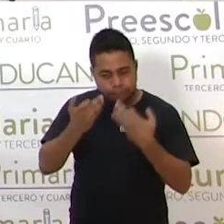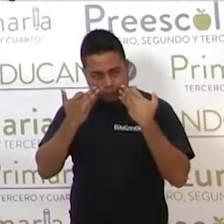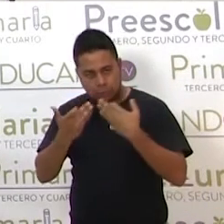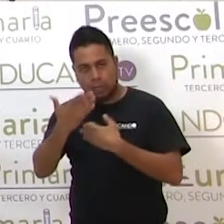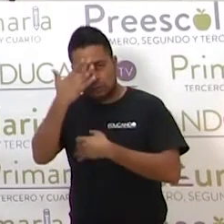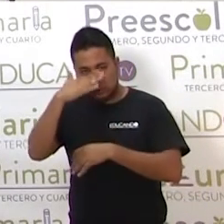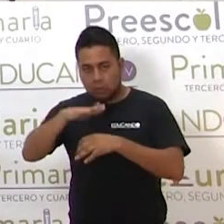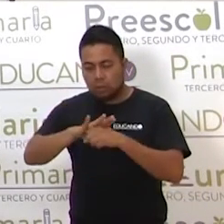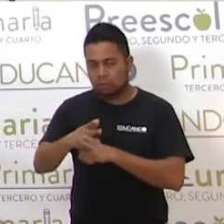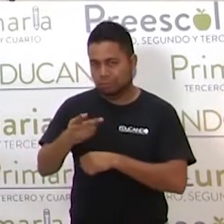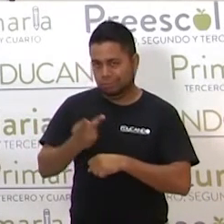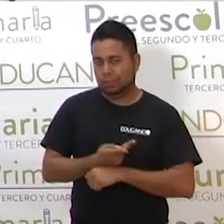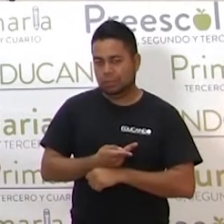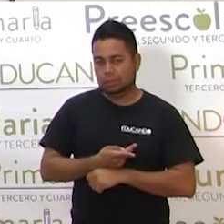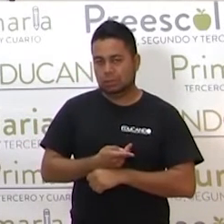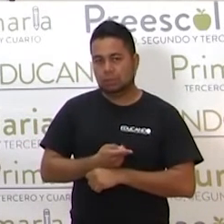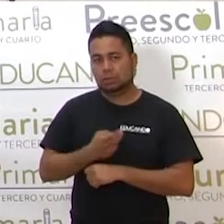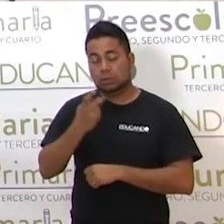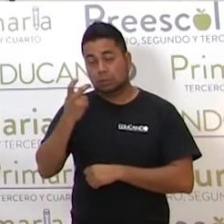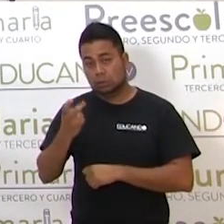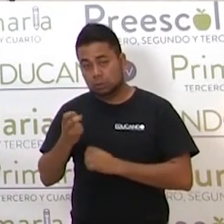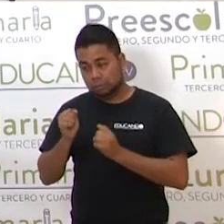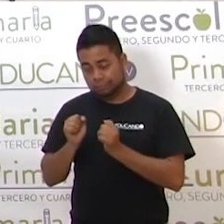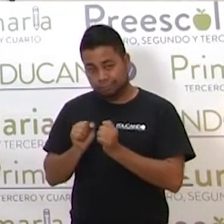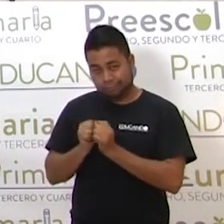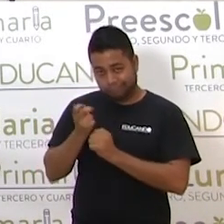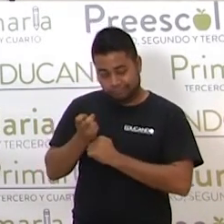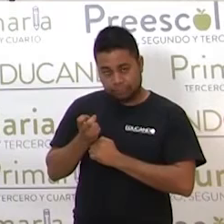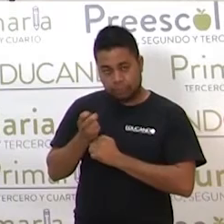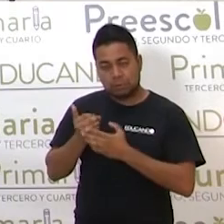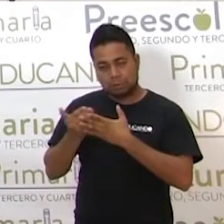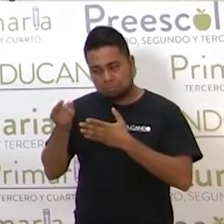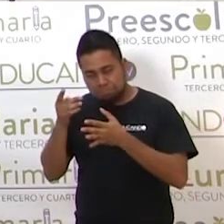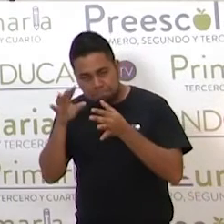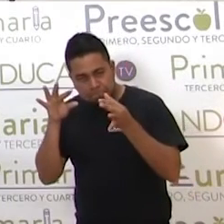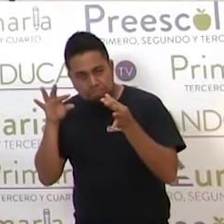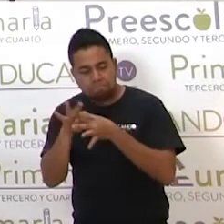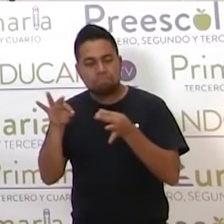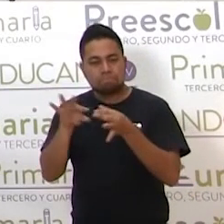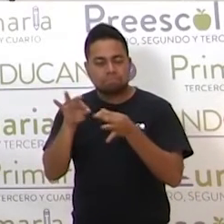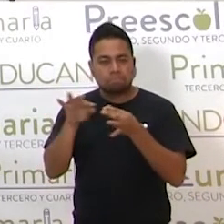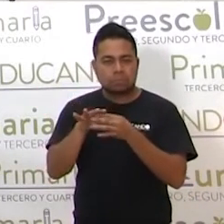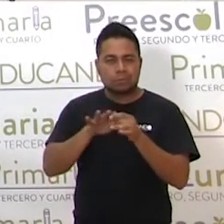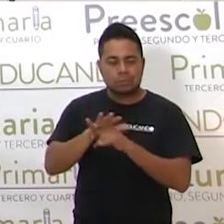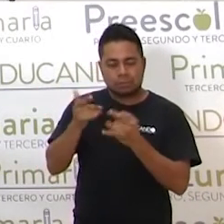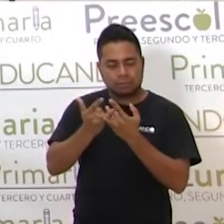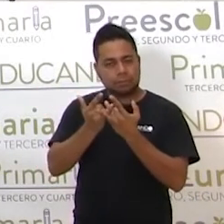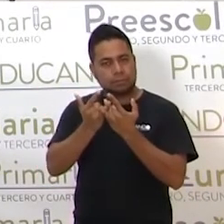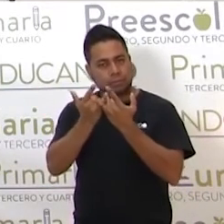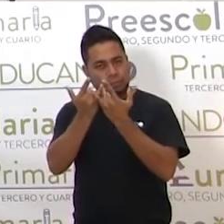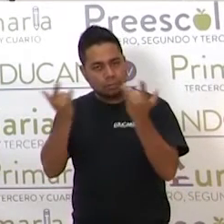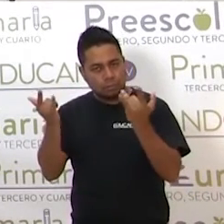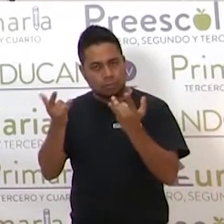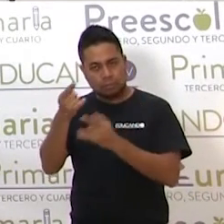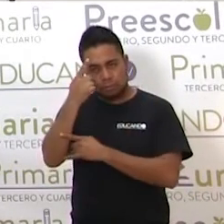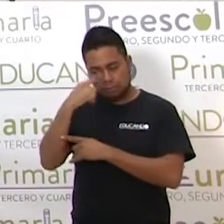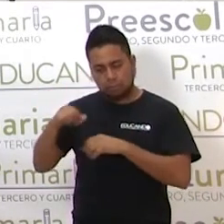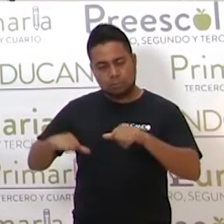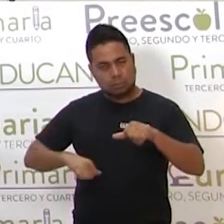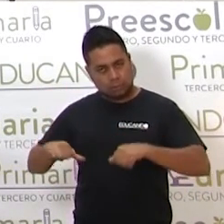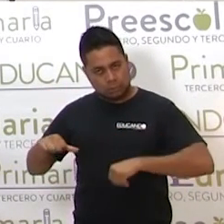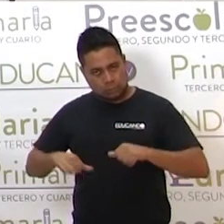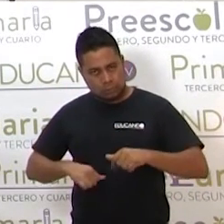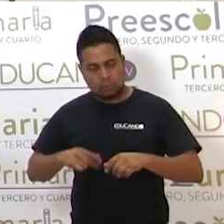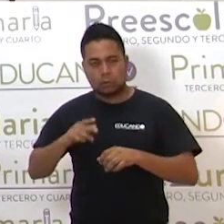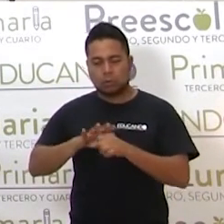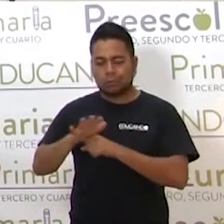está ocurriendo y desde esa perspectiva nos está contando el relato, los eventos y lo que